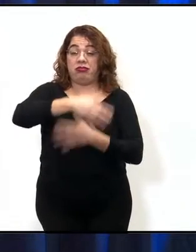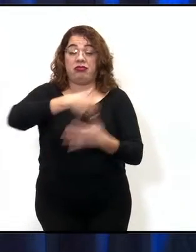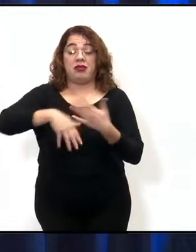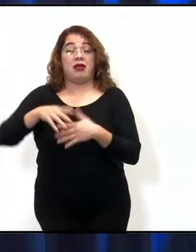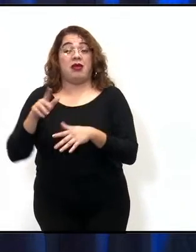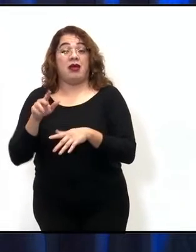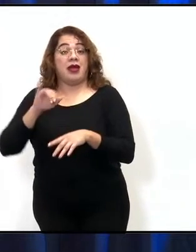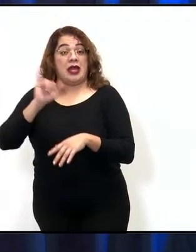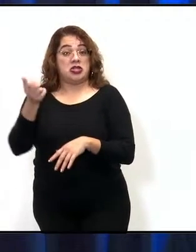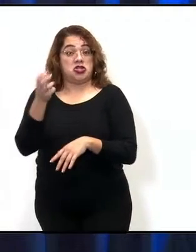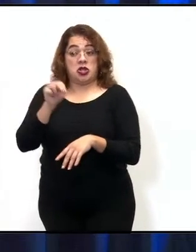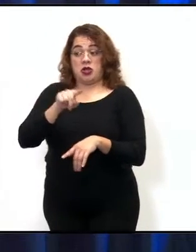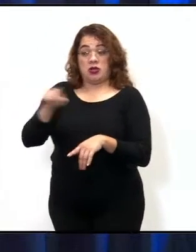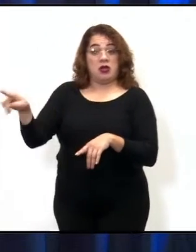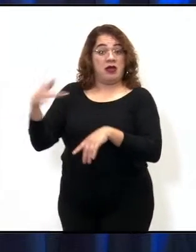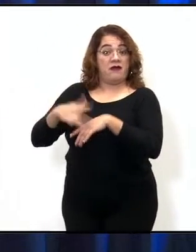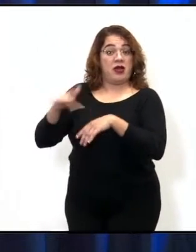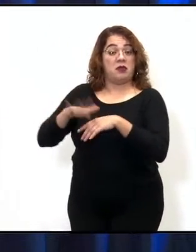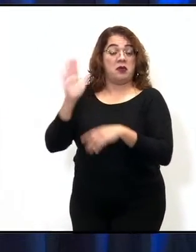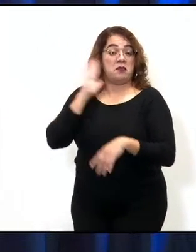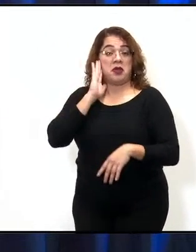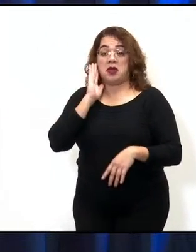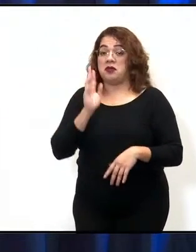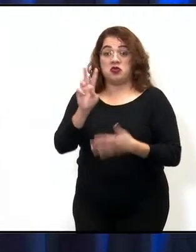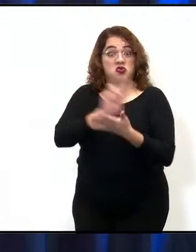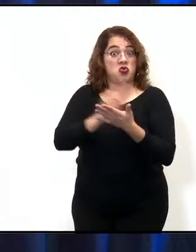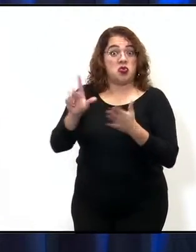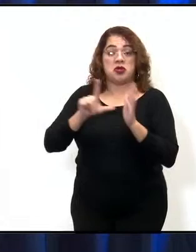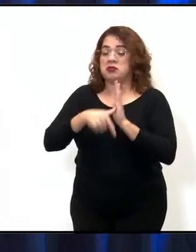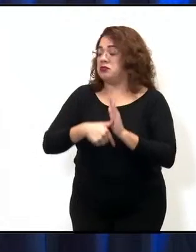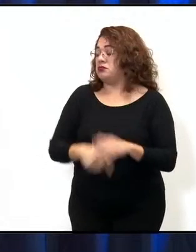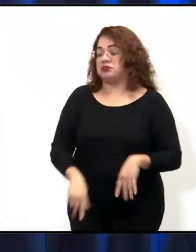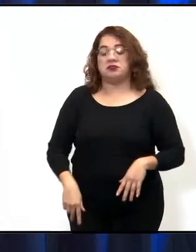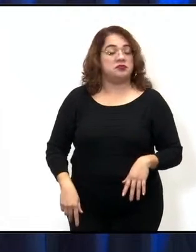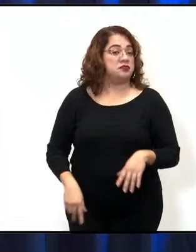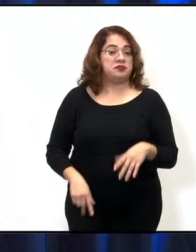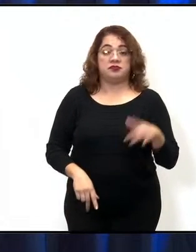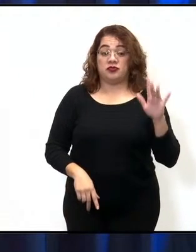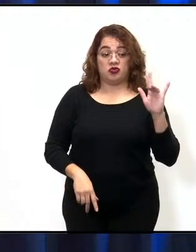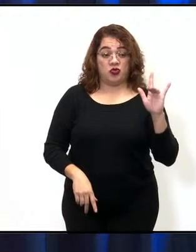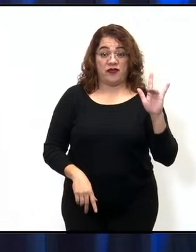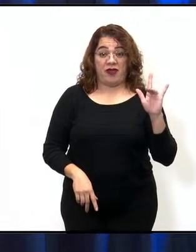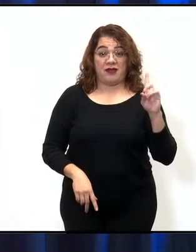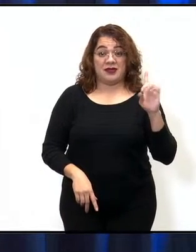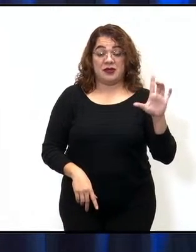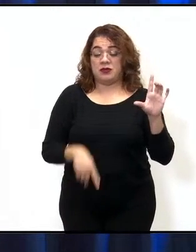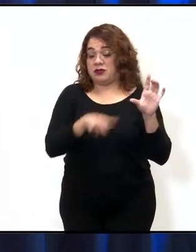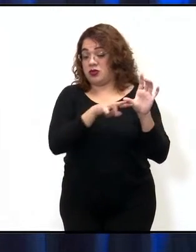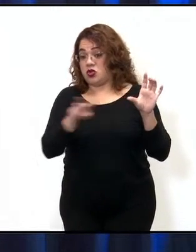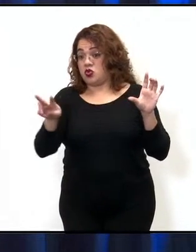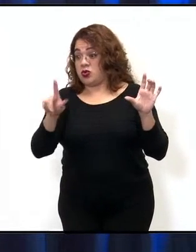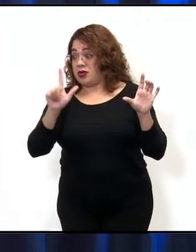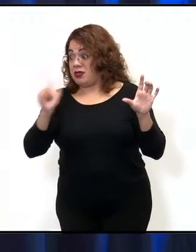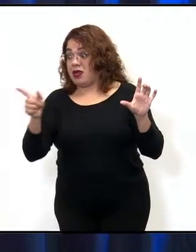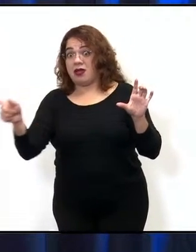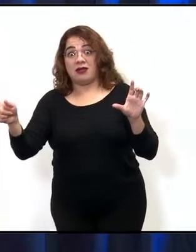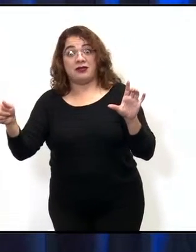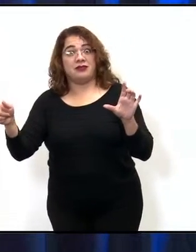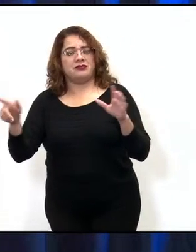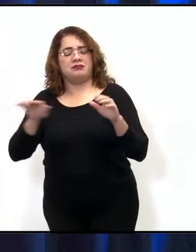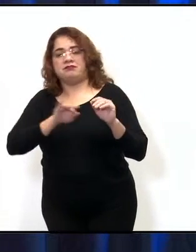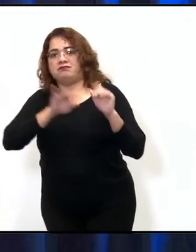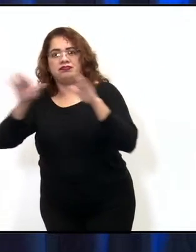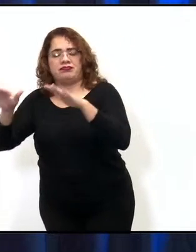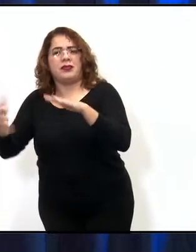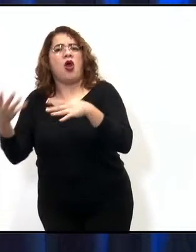0%. Las hospitalizaciones son un indicador de cuántas personas están experimentando enfermedades graves causadas